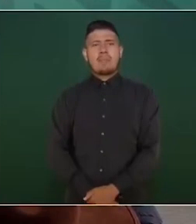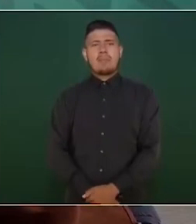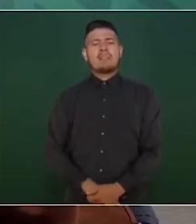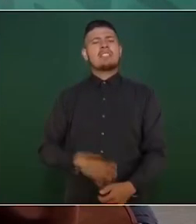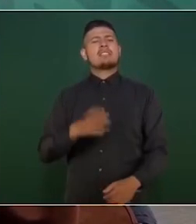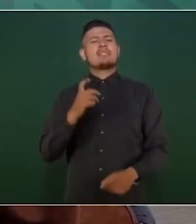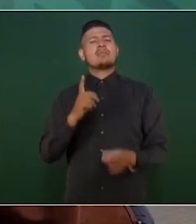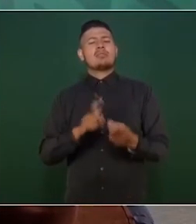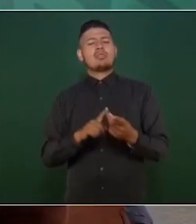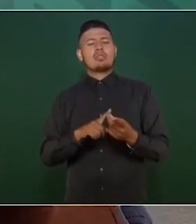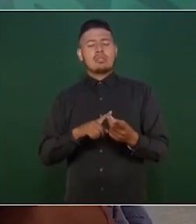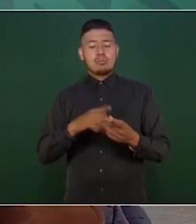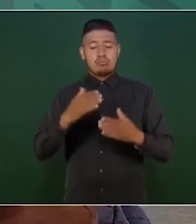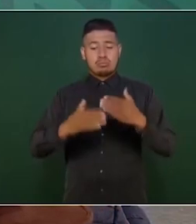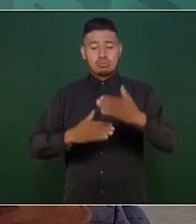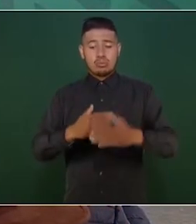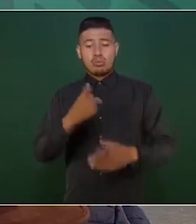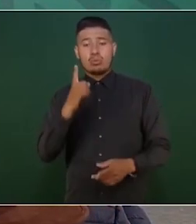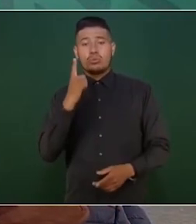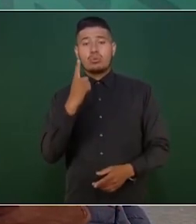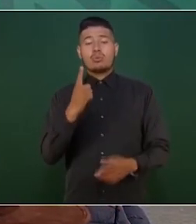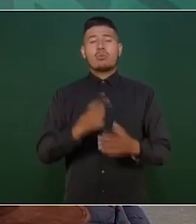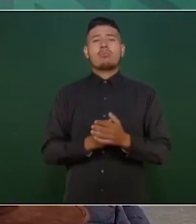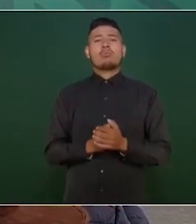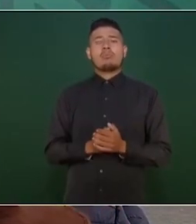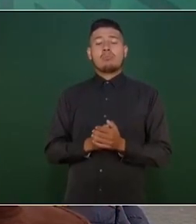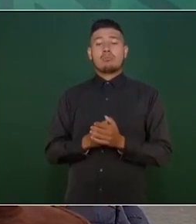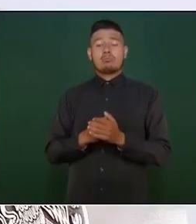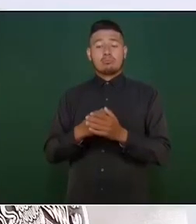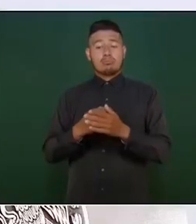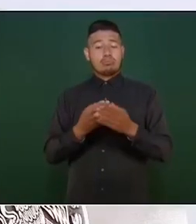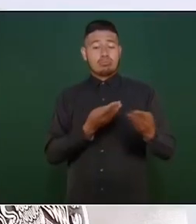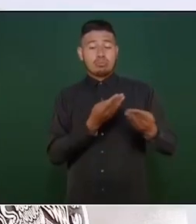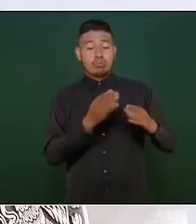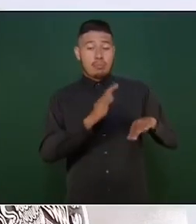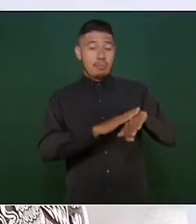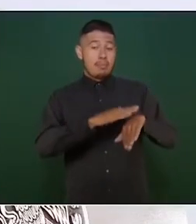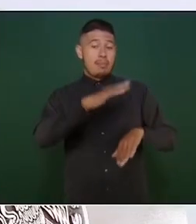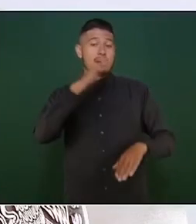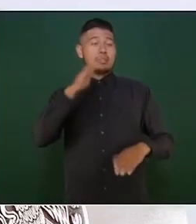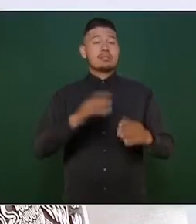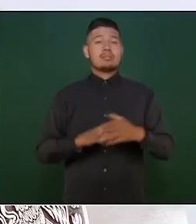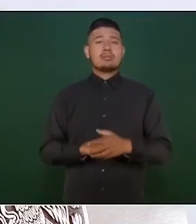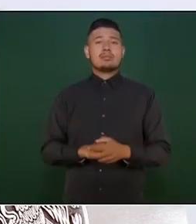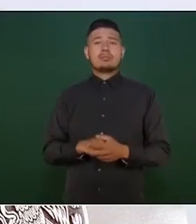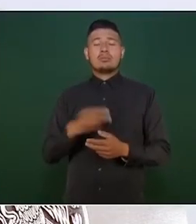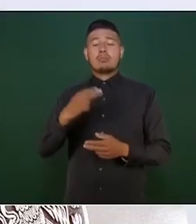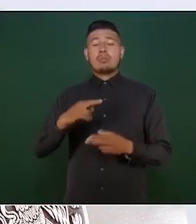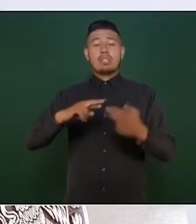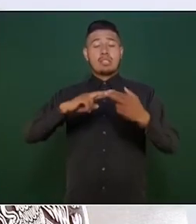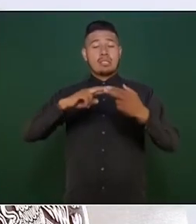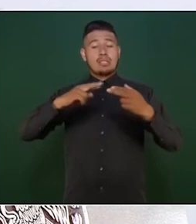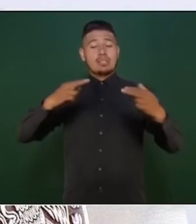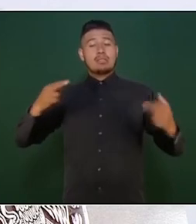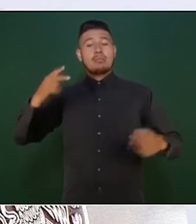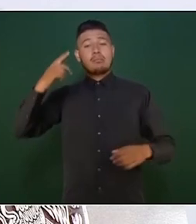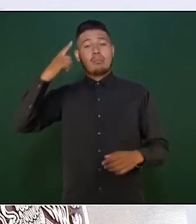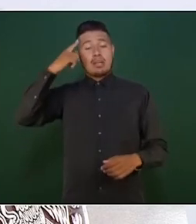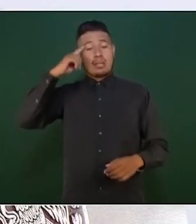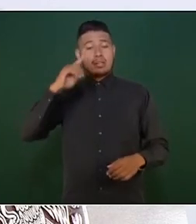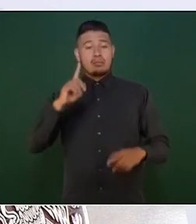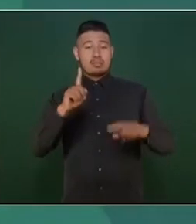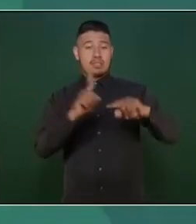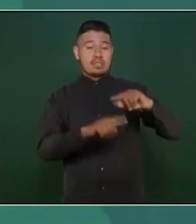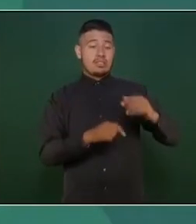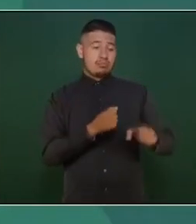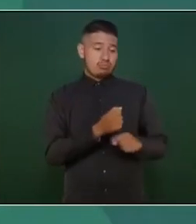Está por implementarse un programa más, que se denomina Redes por la Prevención